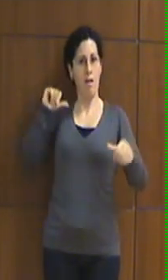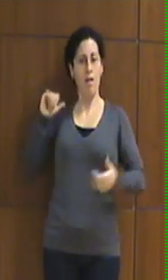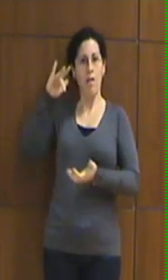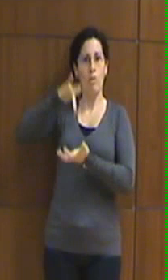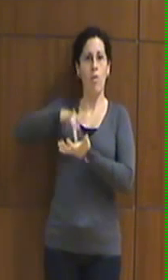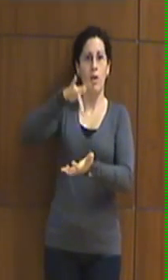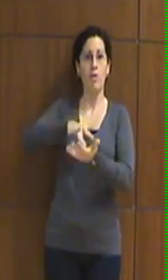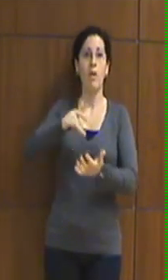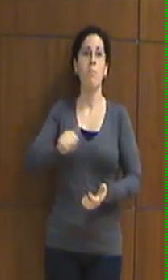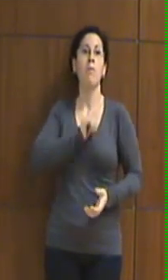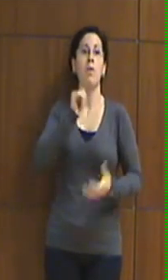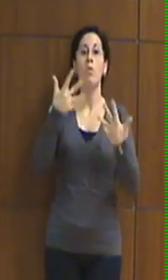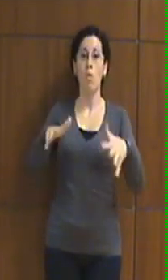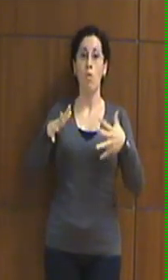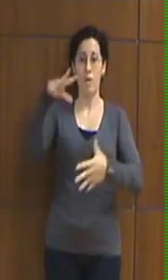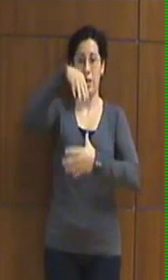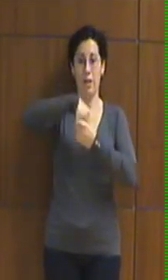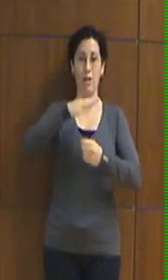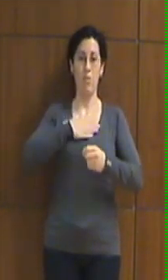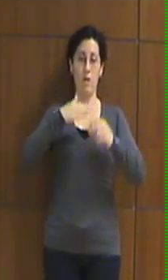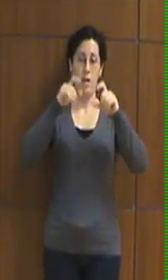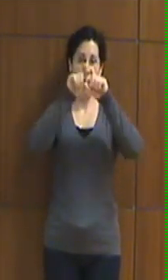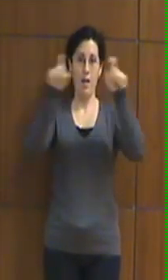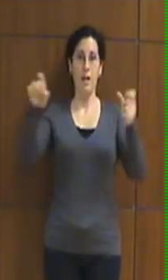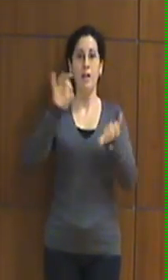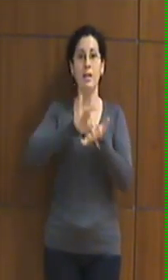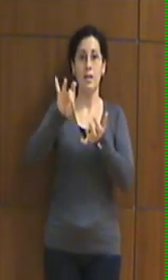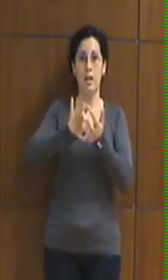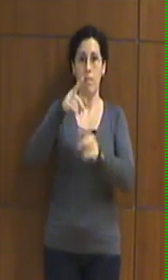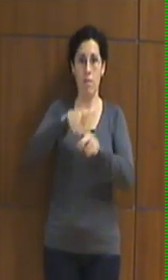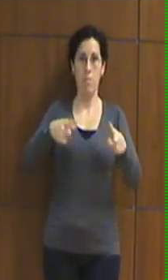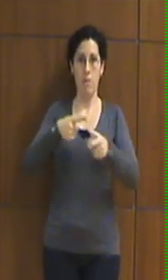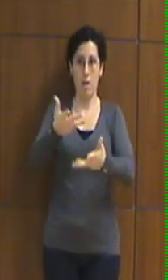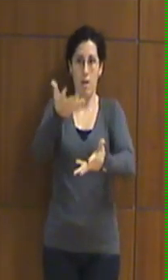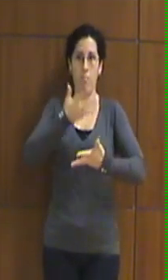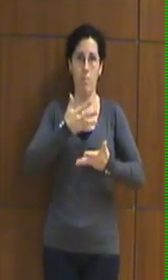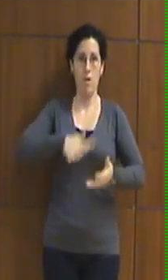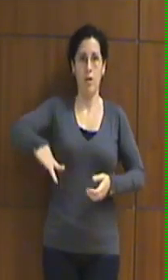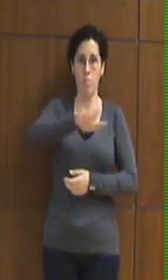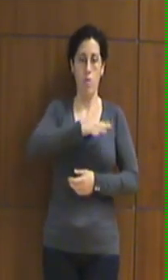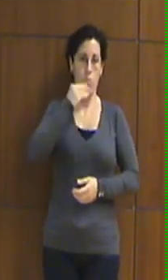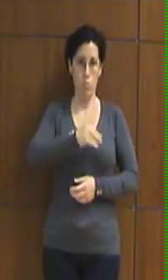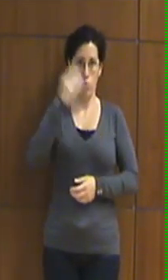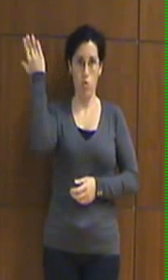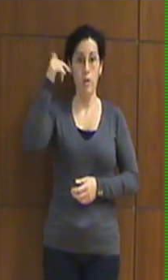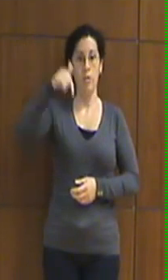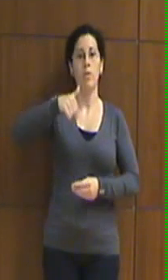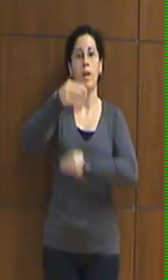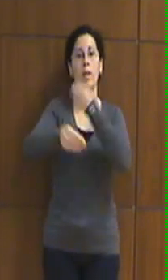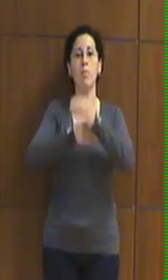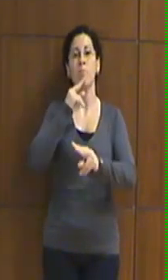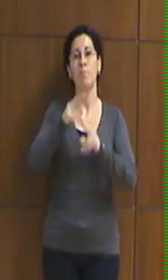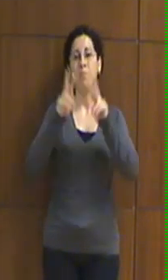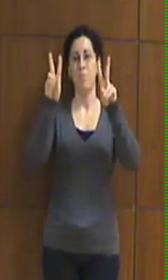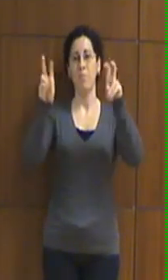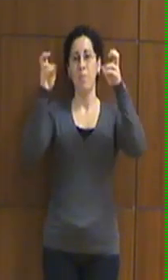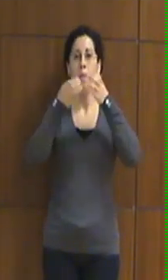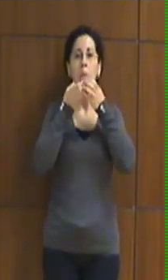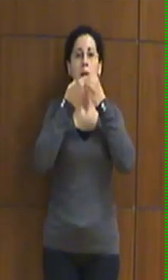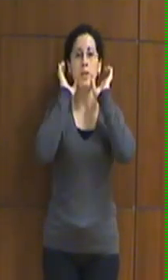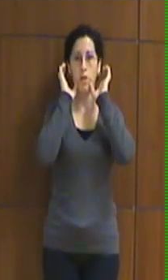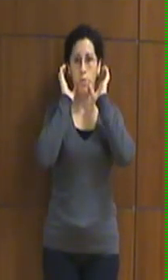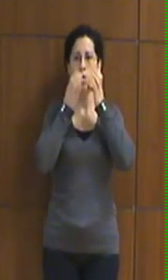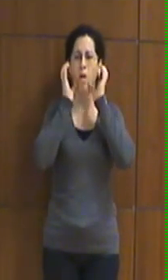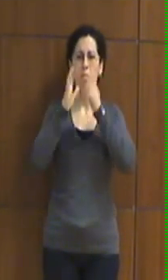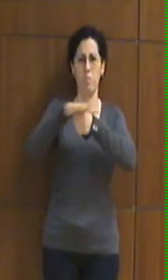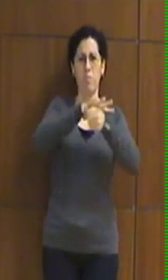amable Sermimedia nos está facilitando. En este espacio estamos desarrollando unos desayunos en distintos ámbitos